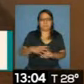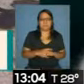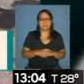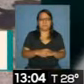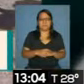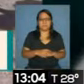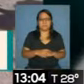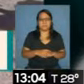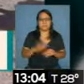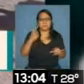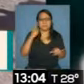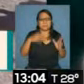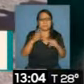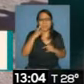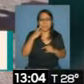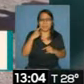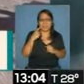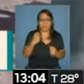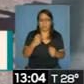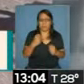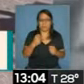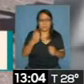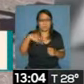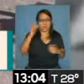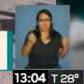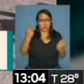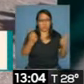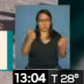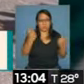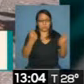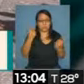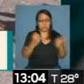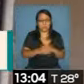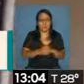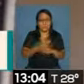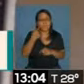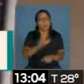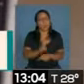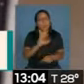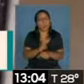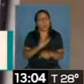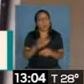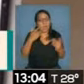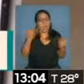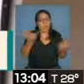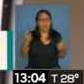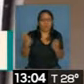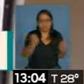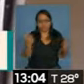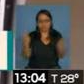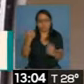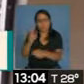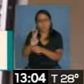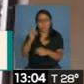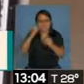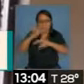intensas, sobre todo para los conductores, tener mucha precaución, ¿no? Teniendo en cuenta el desplazamiento que ya ha comenzado